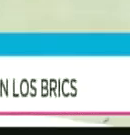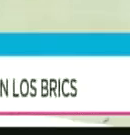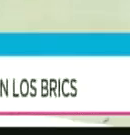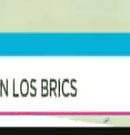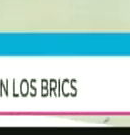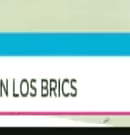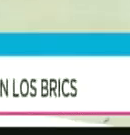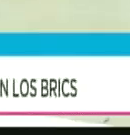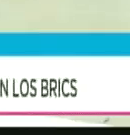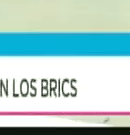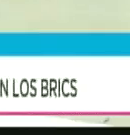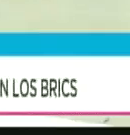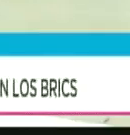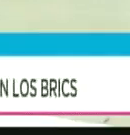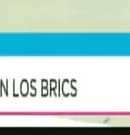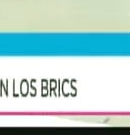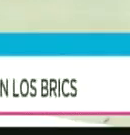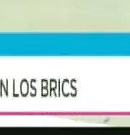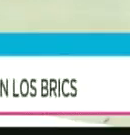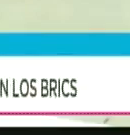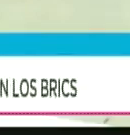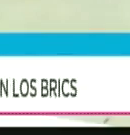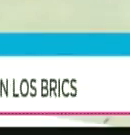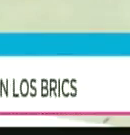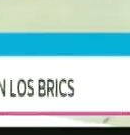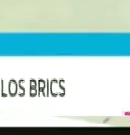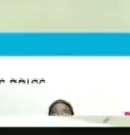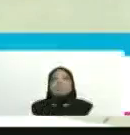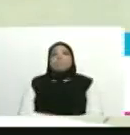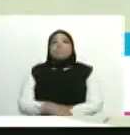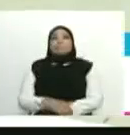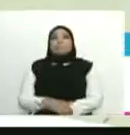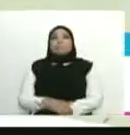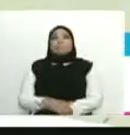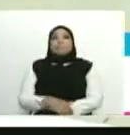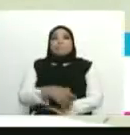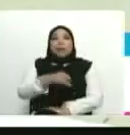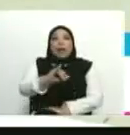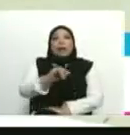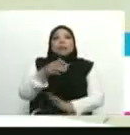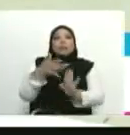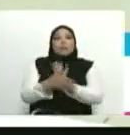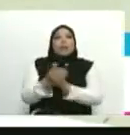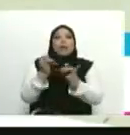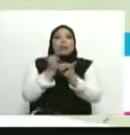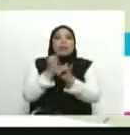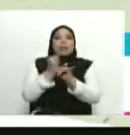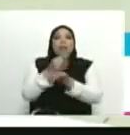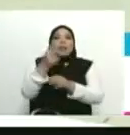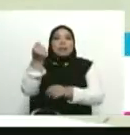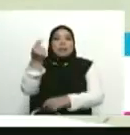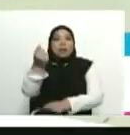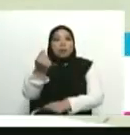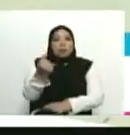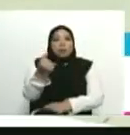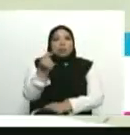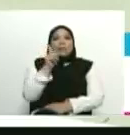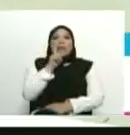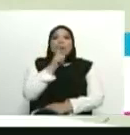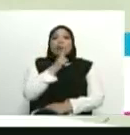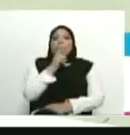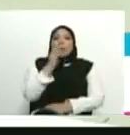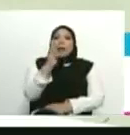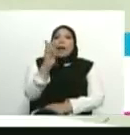dinamizadora del surgimiento del mundo multipolar. Los BRICS, y ahora que se está planteando los